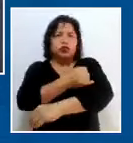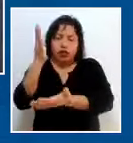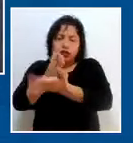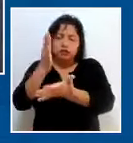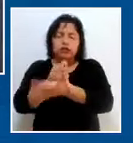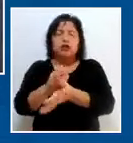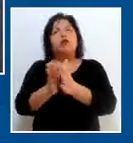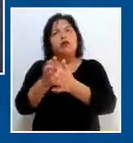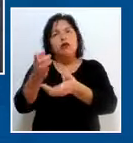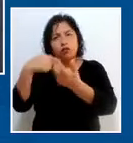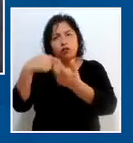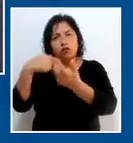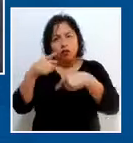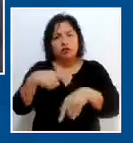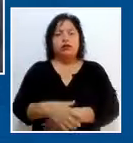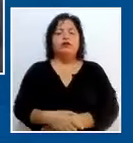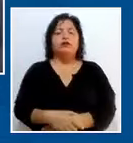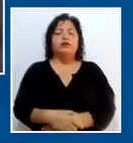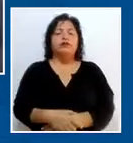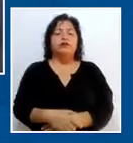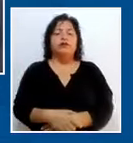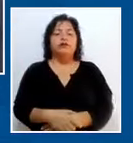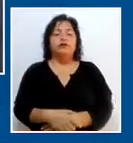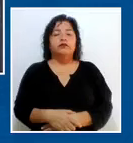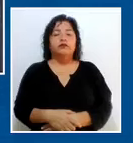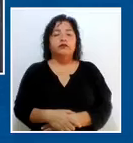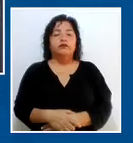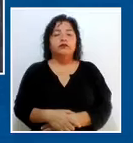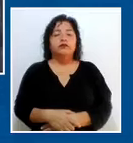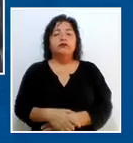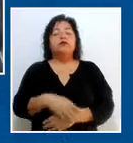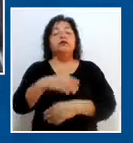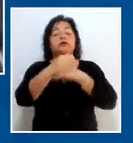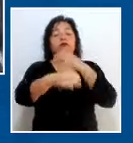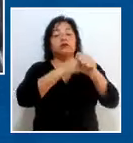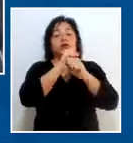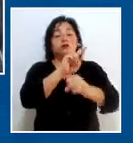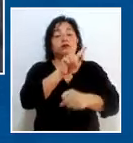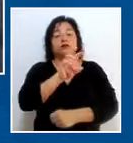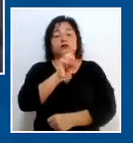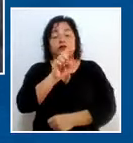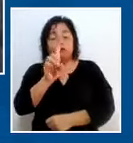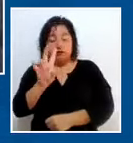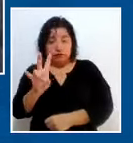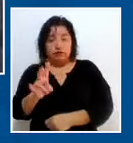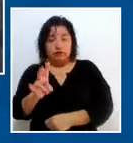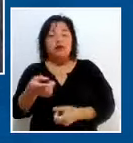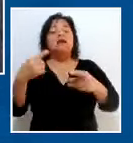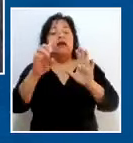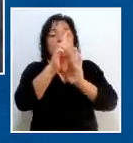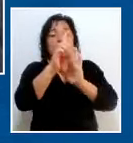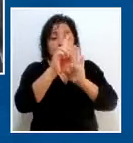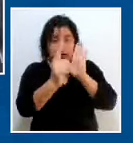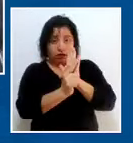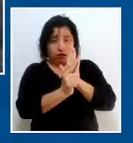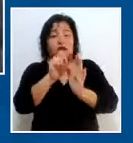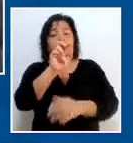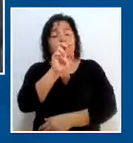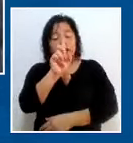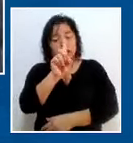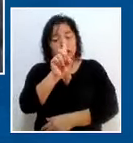favor. Sí, desde el 2017, también desde que se emitió el decreto legislativo